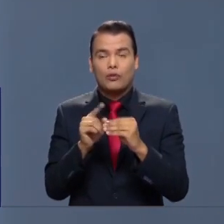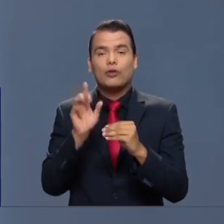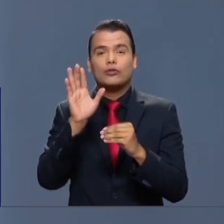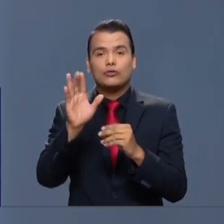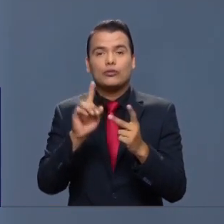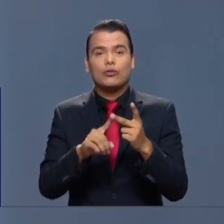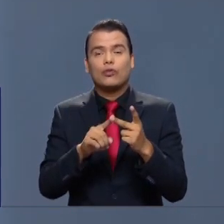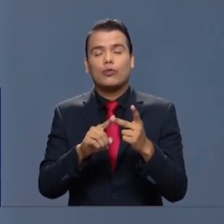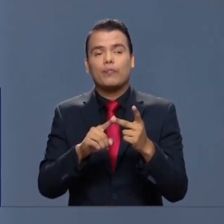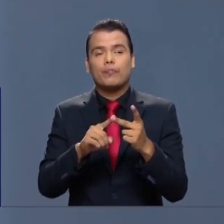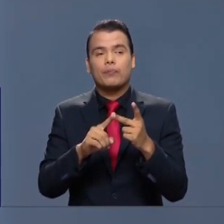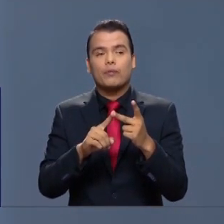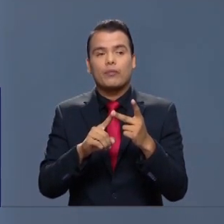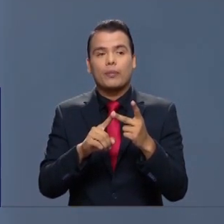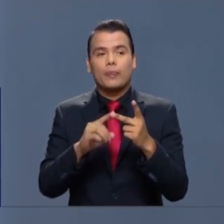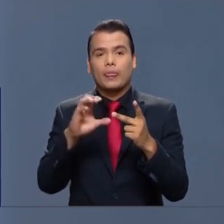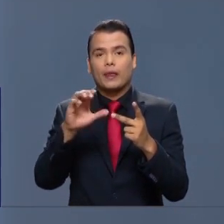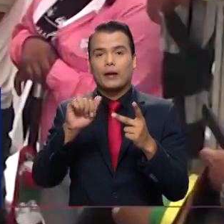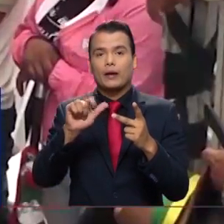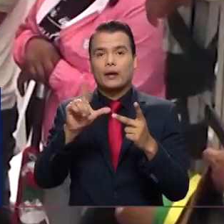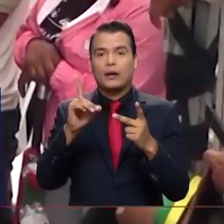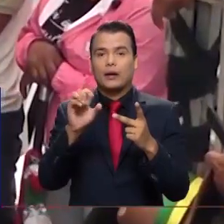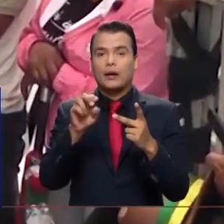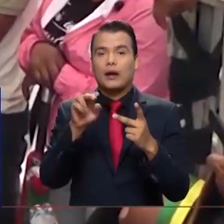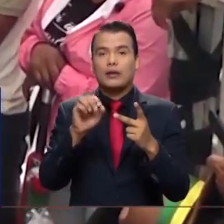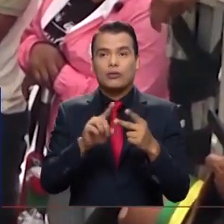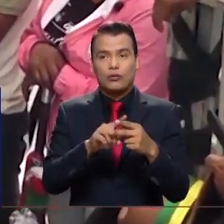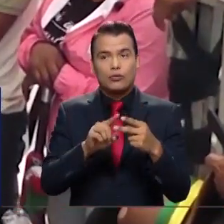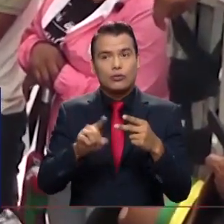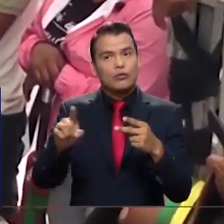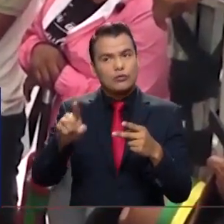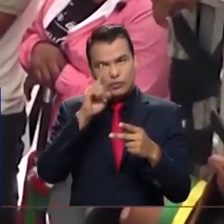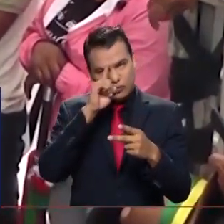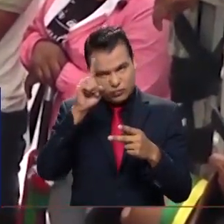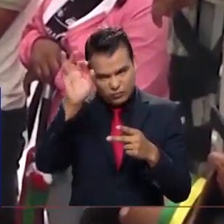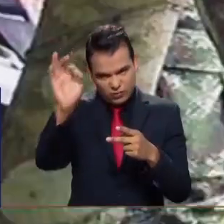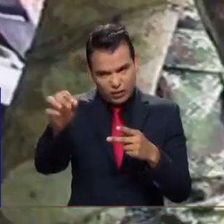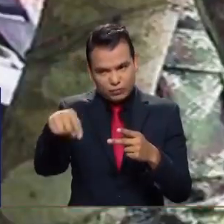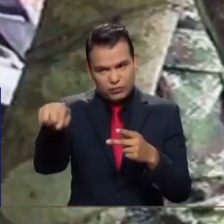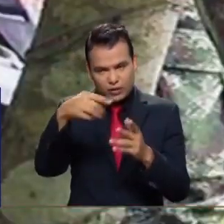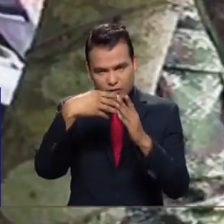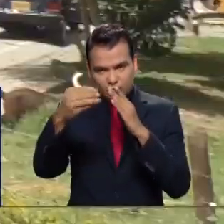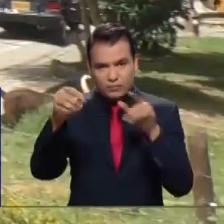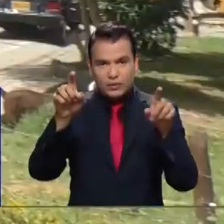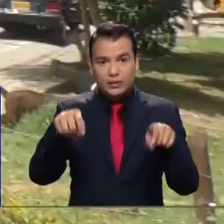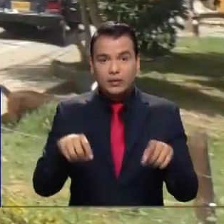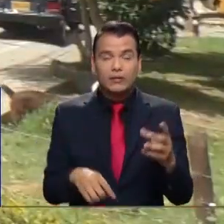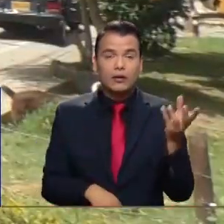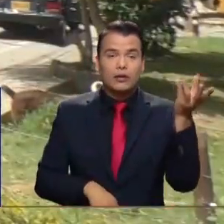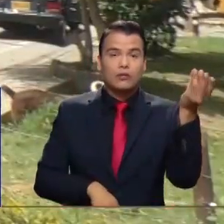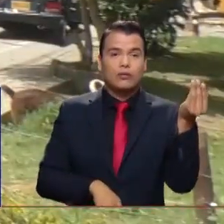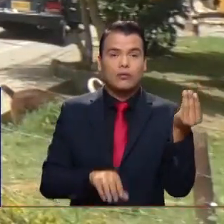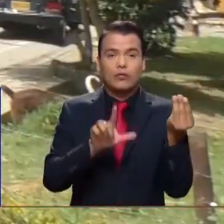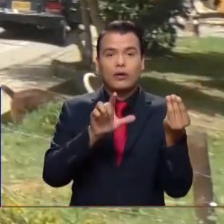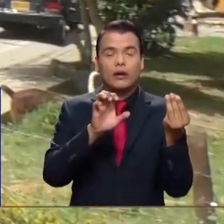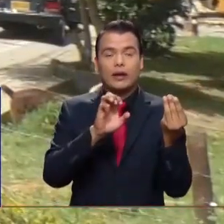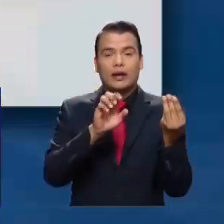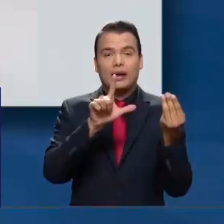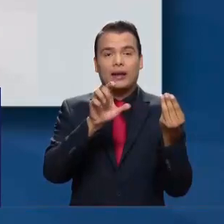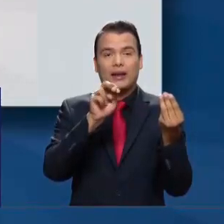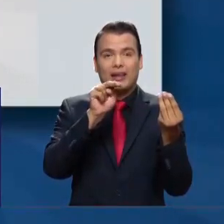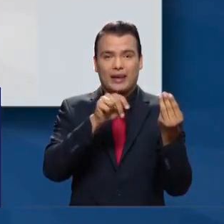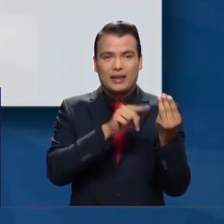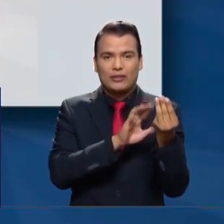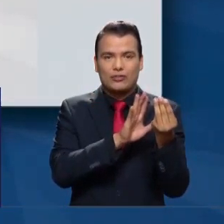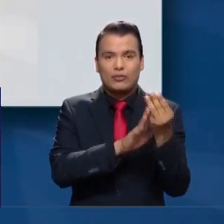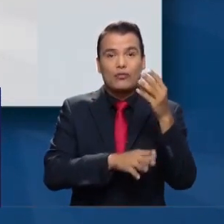indígenas Alfonso Díaz Nene, Guillermo Camayo y Alirio Tumbo, a través de redes sociales, un frente del ELN los declaró objetivo militar.